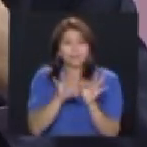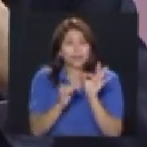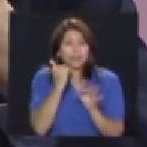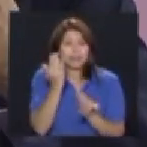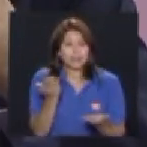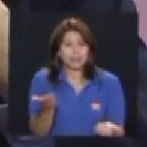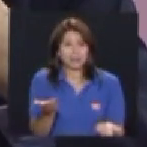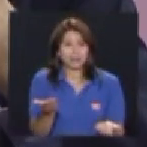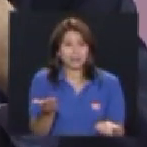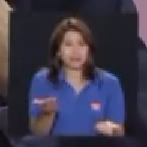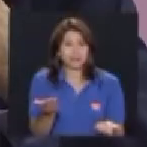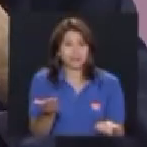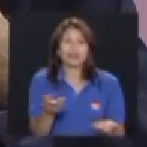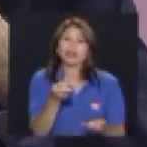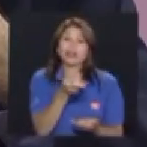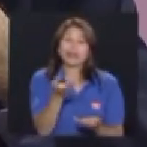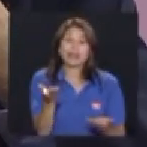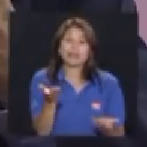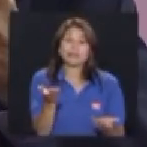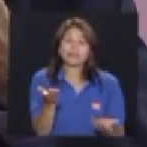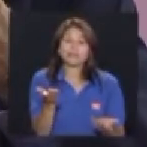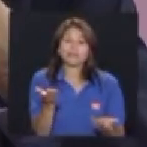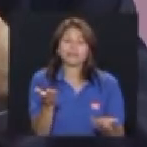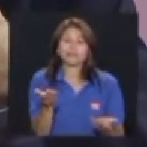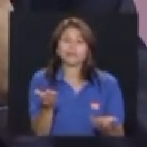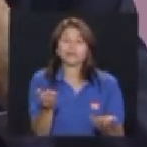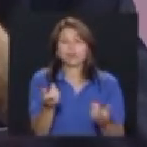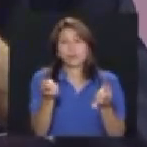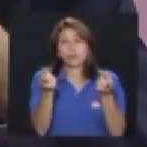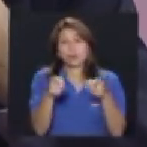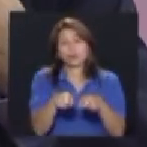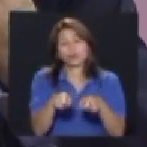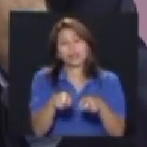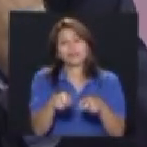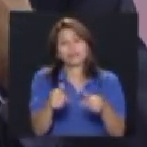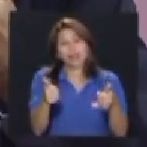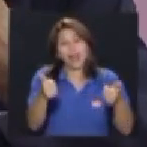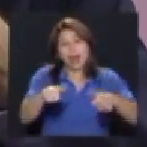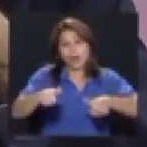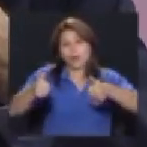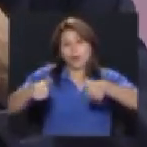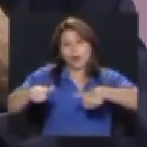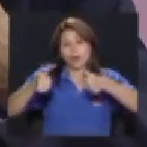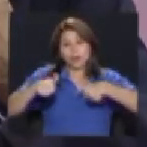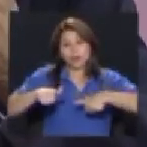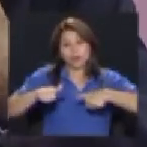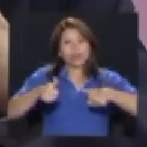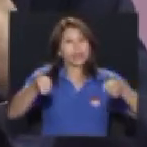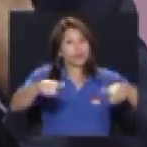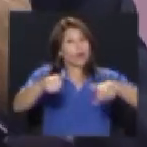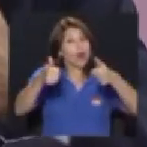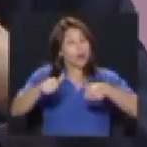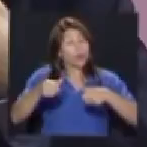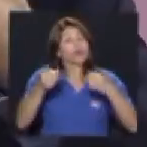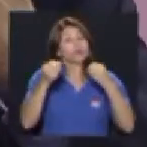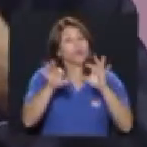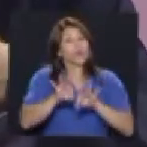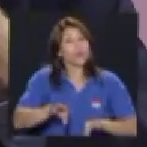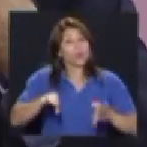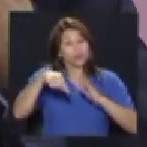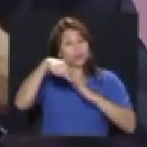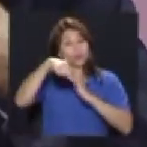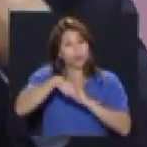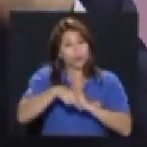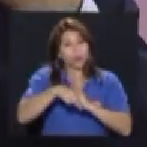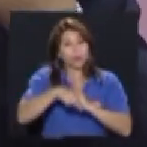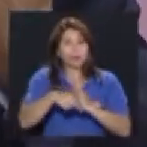que al final del camino producen acuerdos que son acuerdos en profundidad. Claro que la práctica de